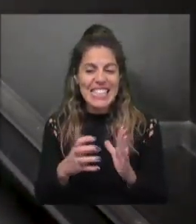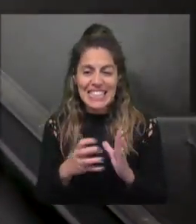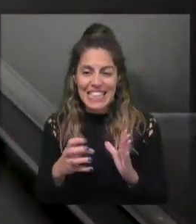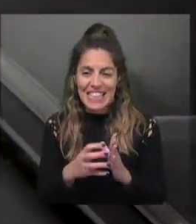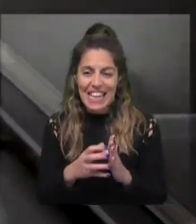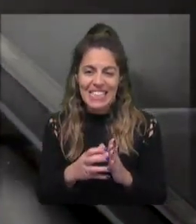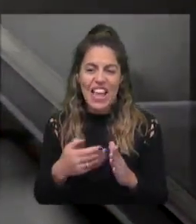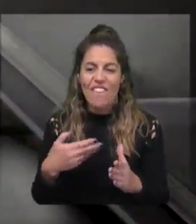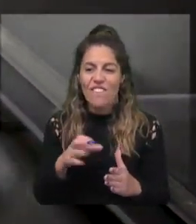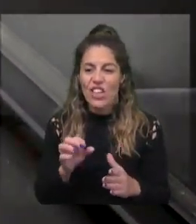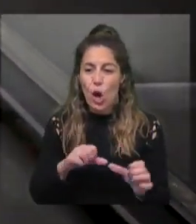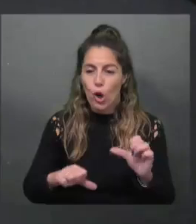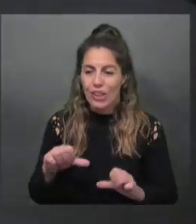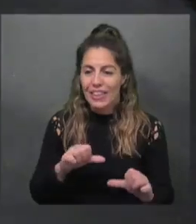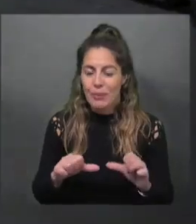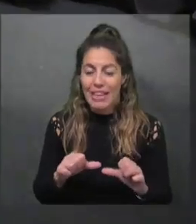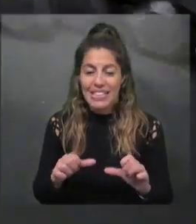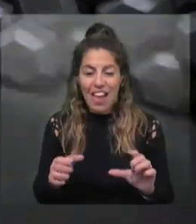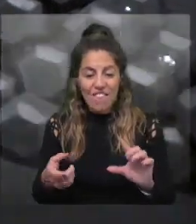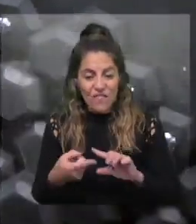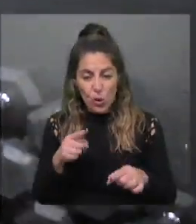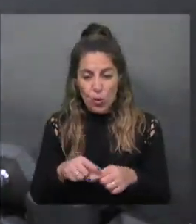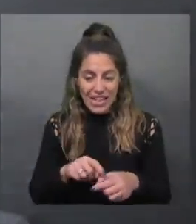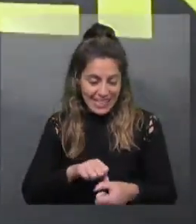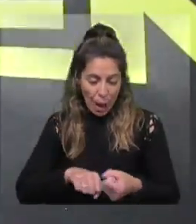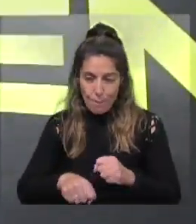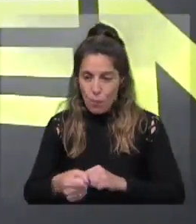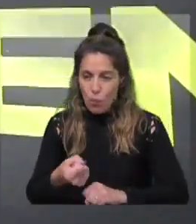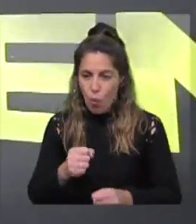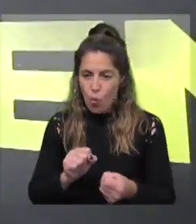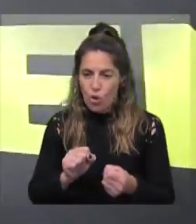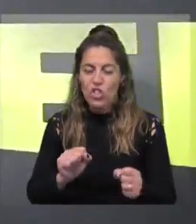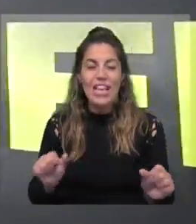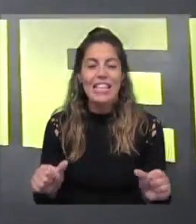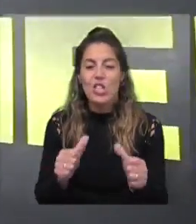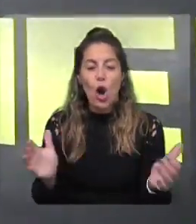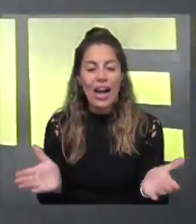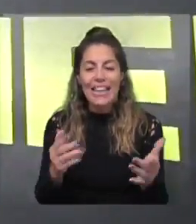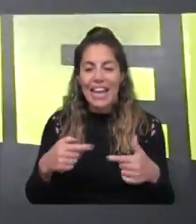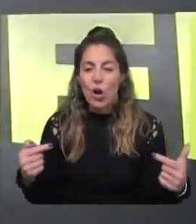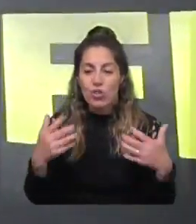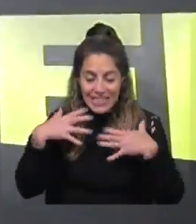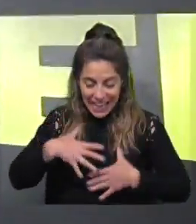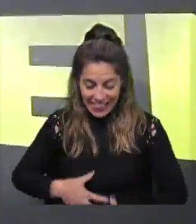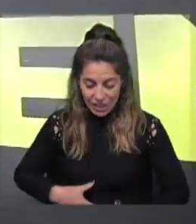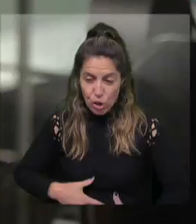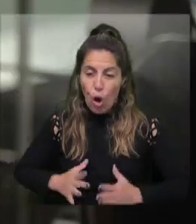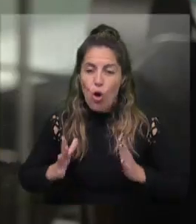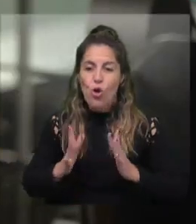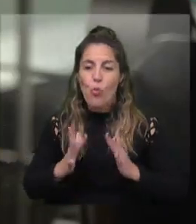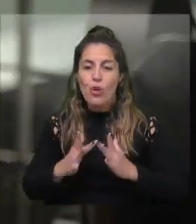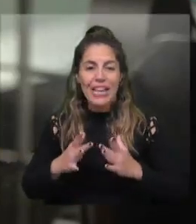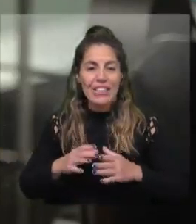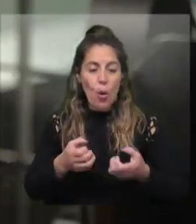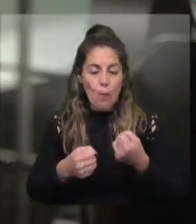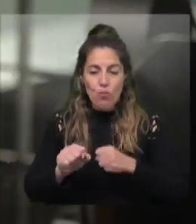bioquímicas que están vinculadas a nuestros músculos y eso genera toda una serie de eventos en nuestro organismo de comunicación de los músculos